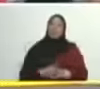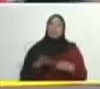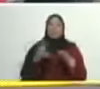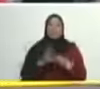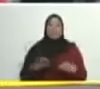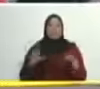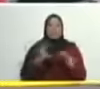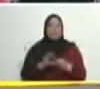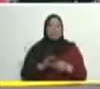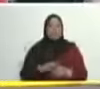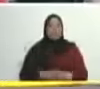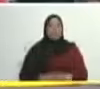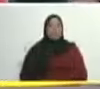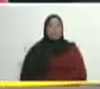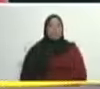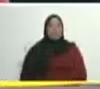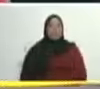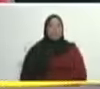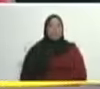estábamos